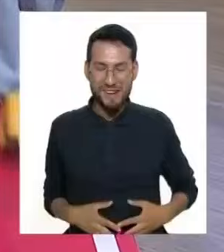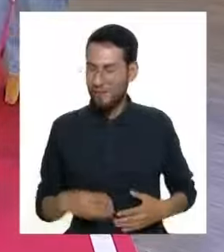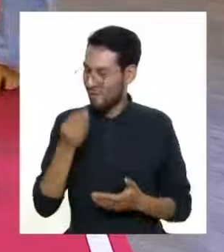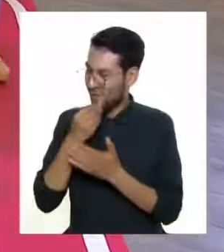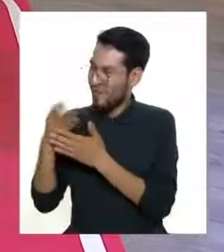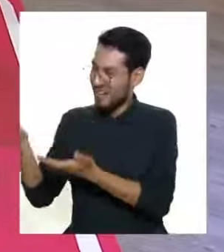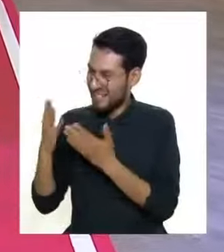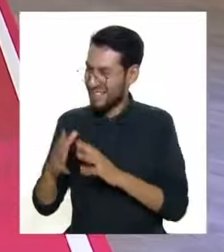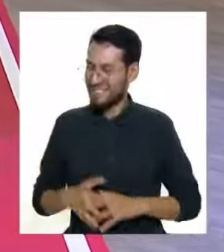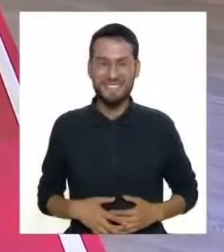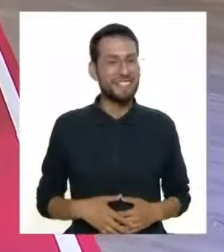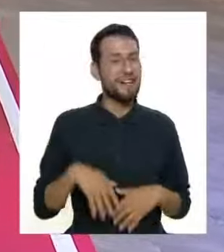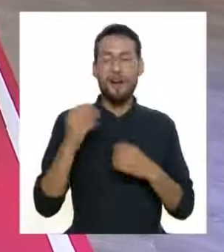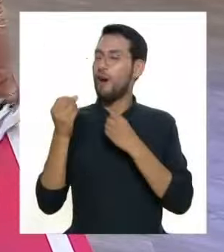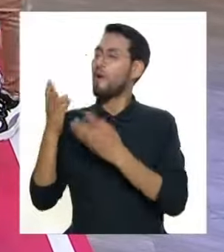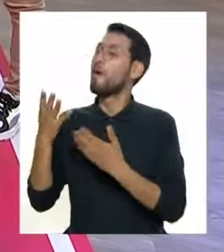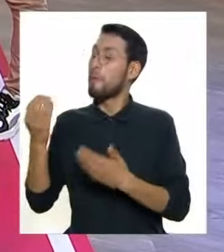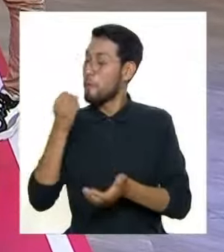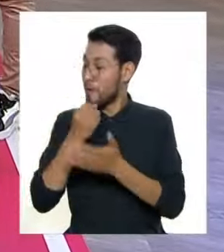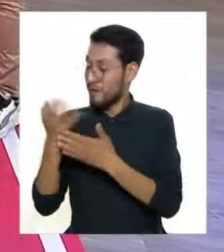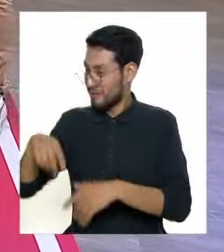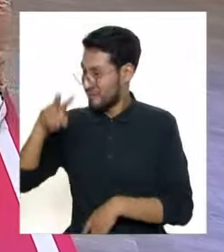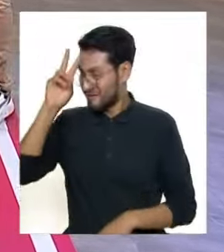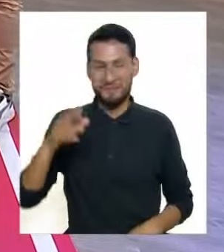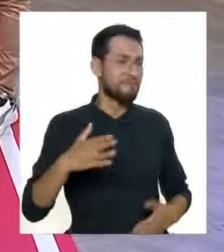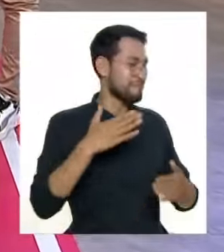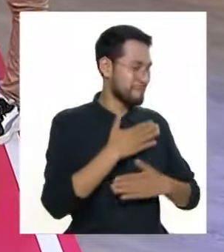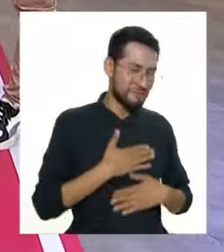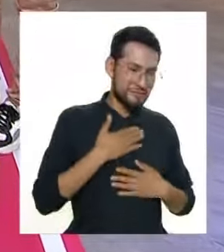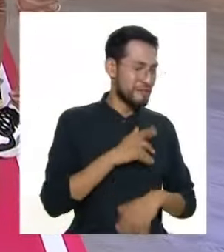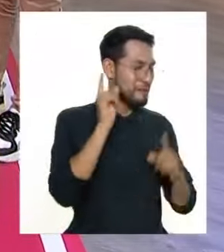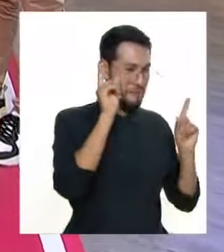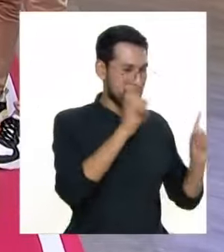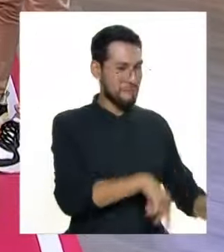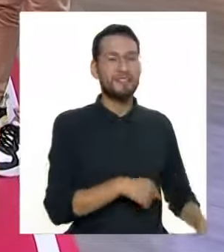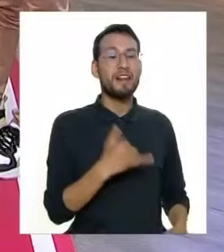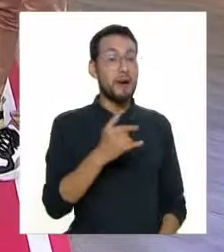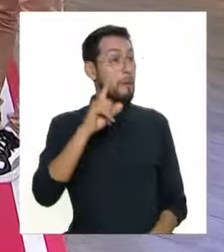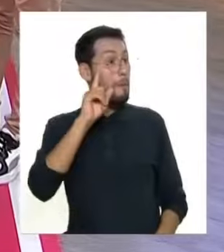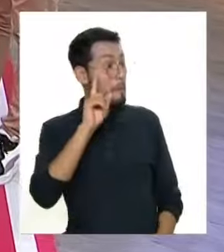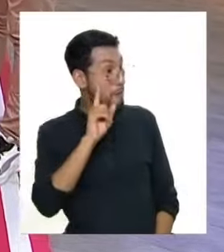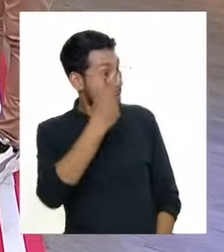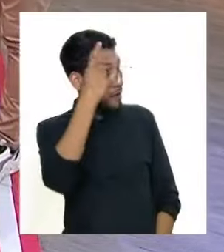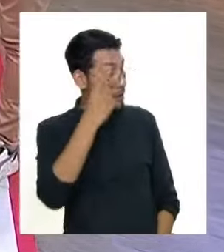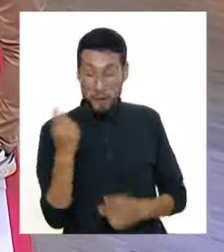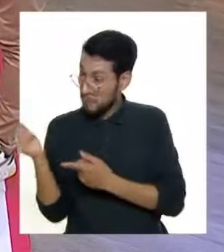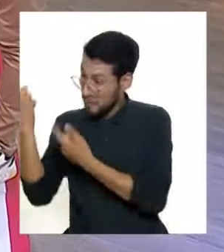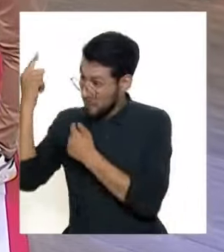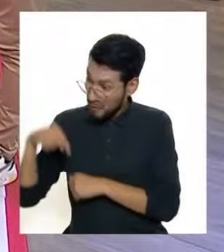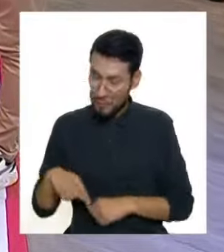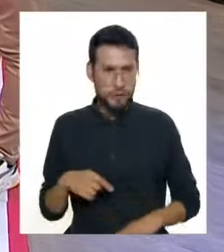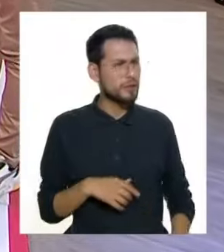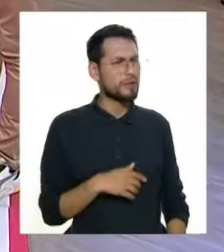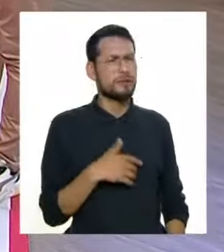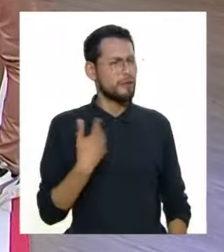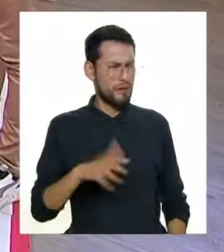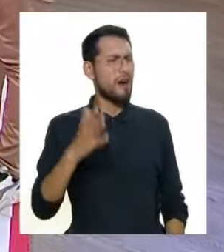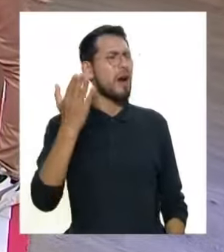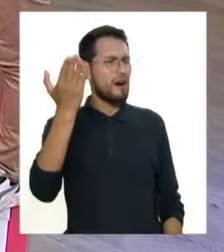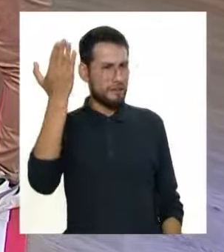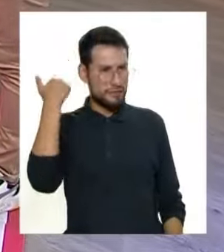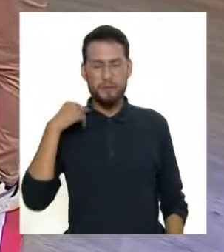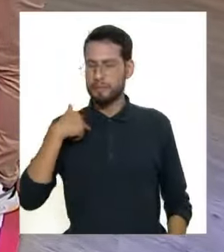Bienvenido, papá. ¿Cómo están? Bienvenidos al Perú. Un placer estar aquí. ¿Por primera vez en nuestro país? No, ya han venido